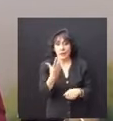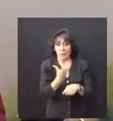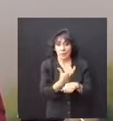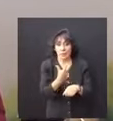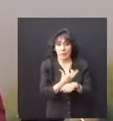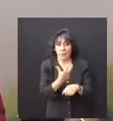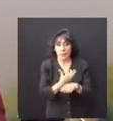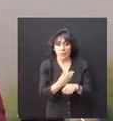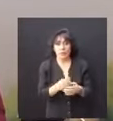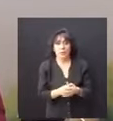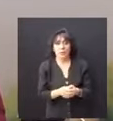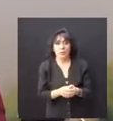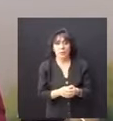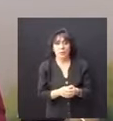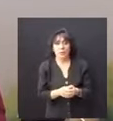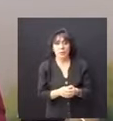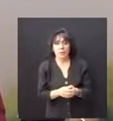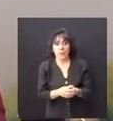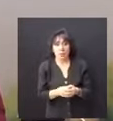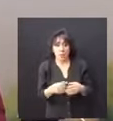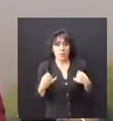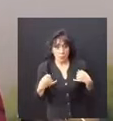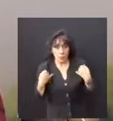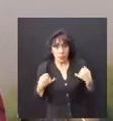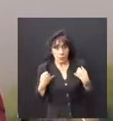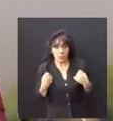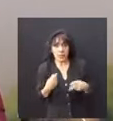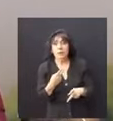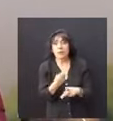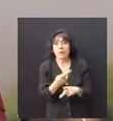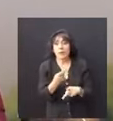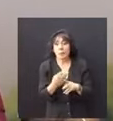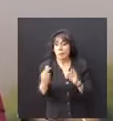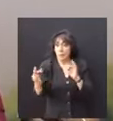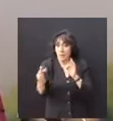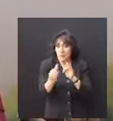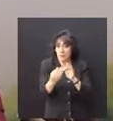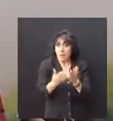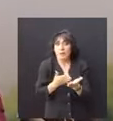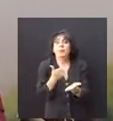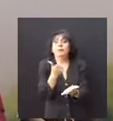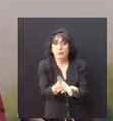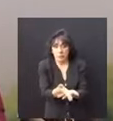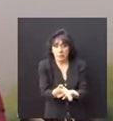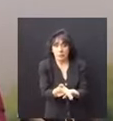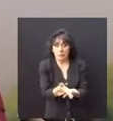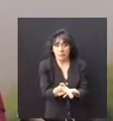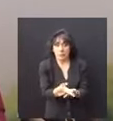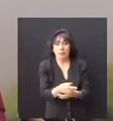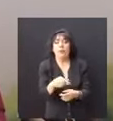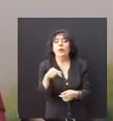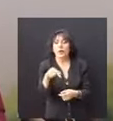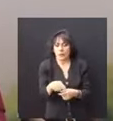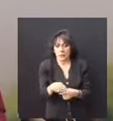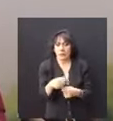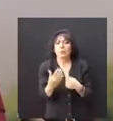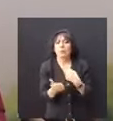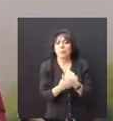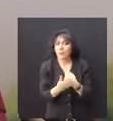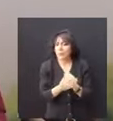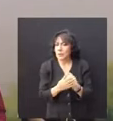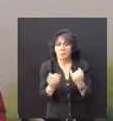van a la preparatoria que les quede más cerca de su casa. Por eso vamos a hacer más preparatorias. Pero además,